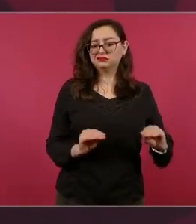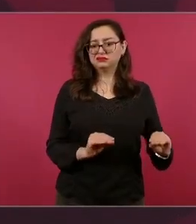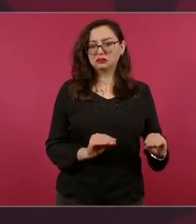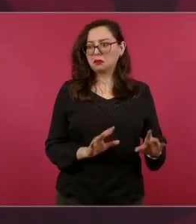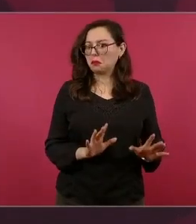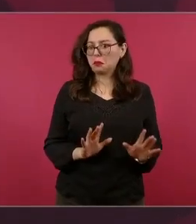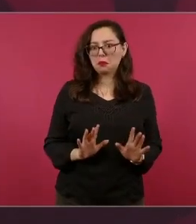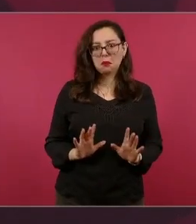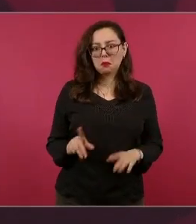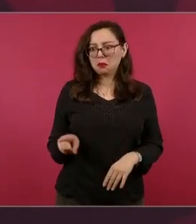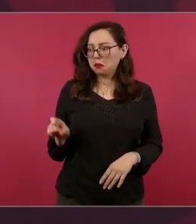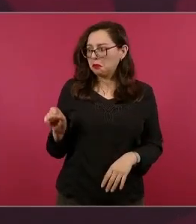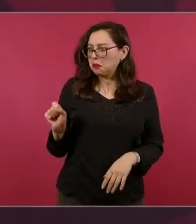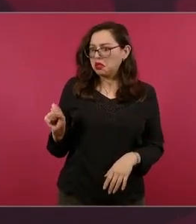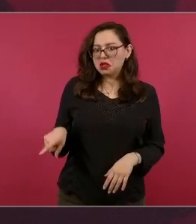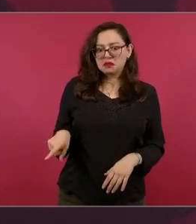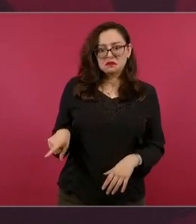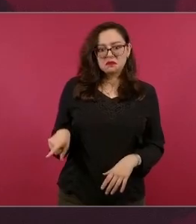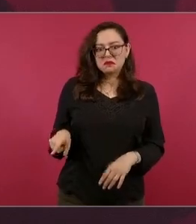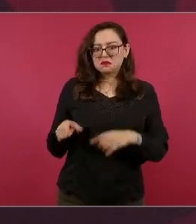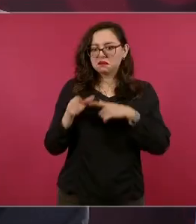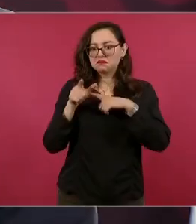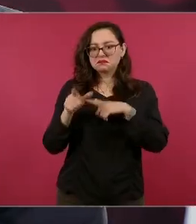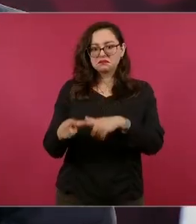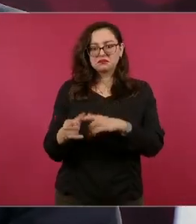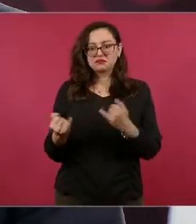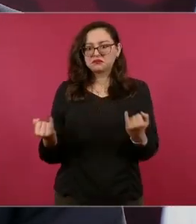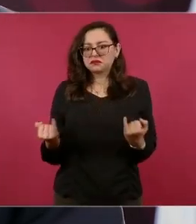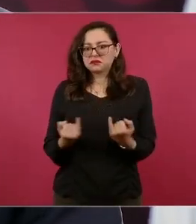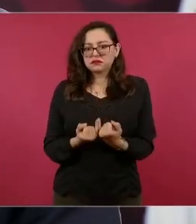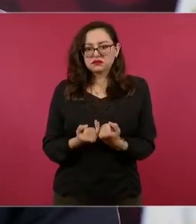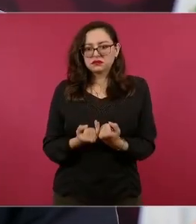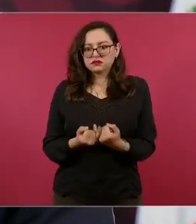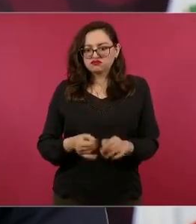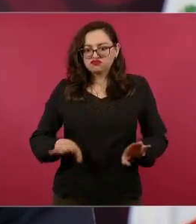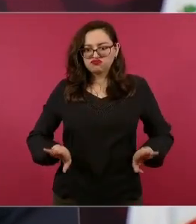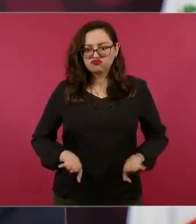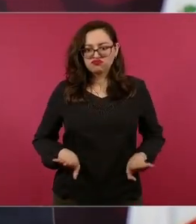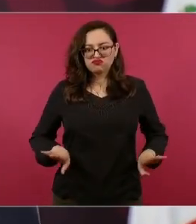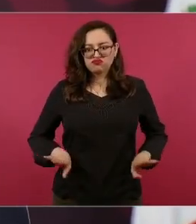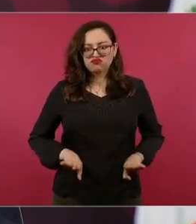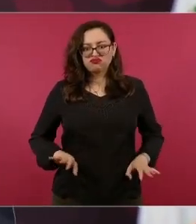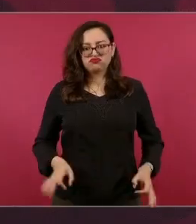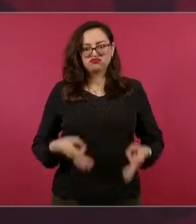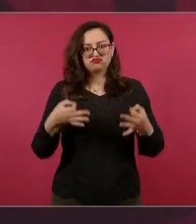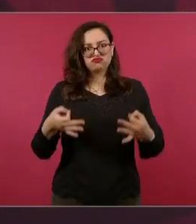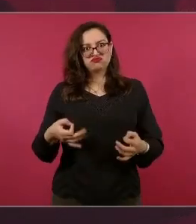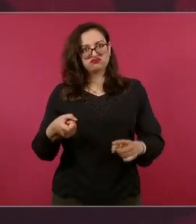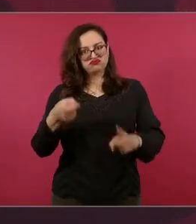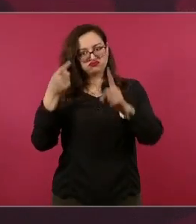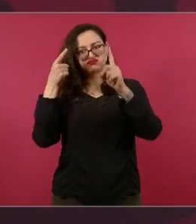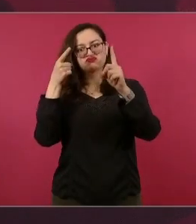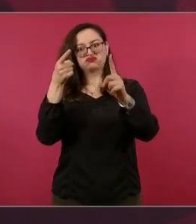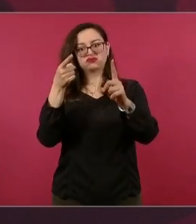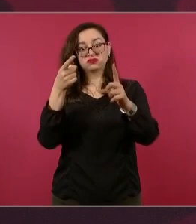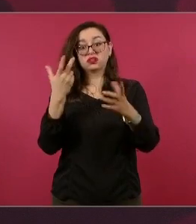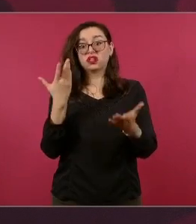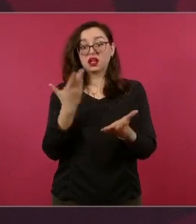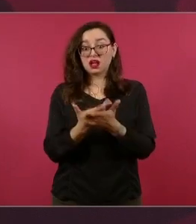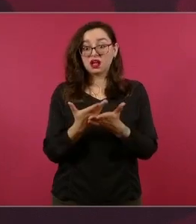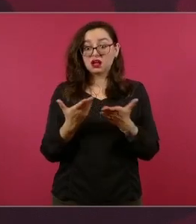y es una mujer con convicciones, con principios. Celebro que ella